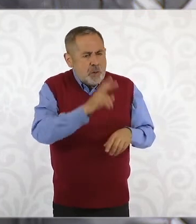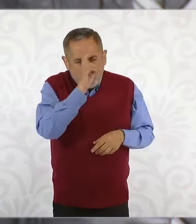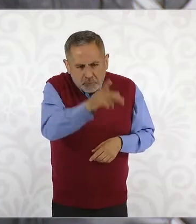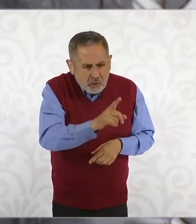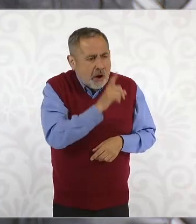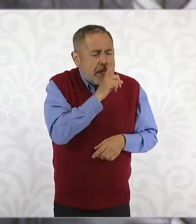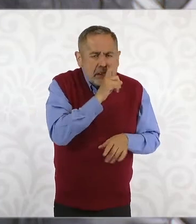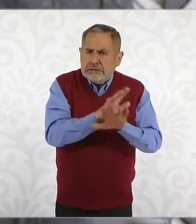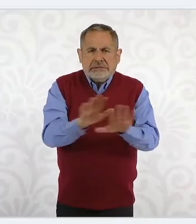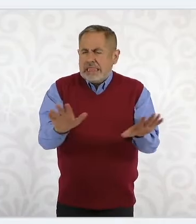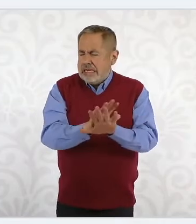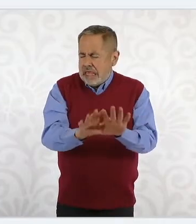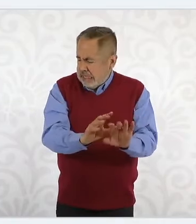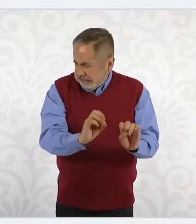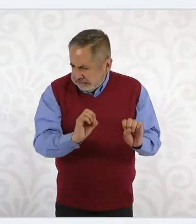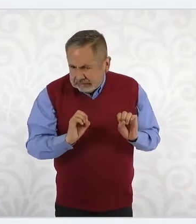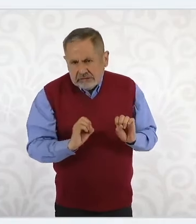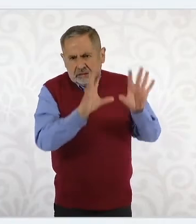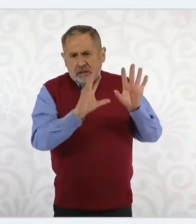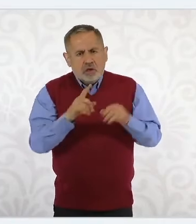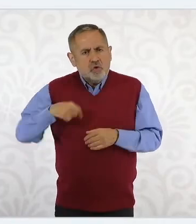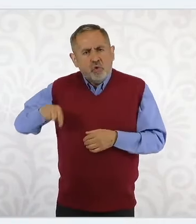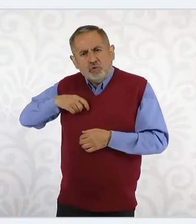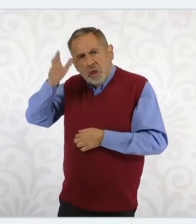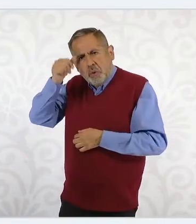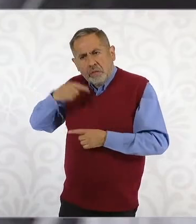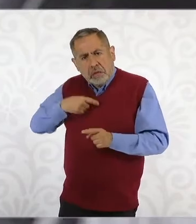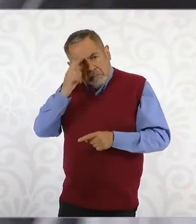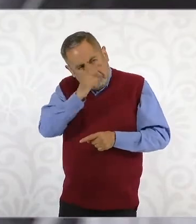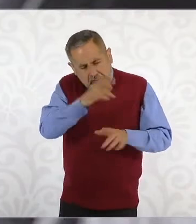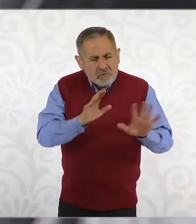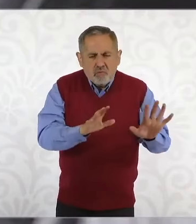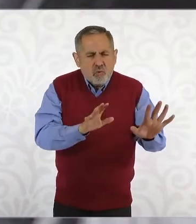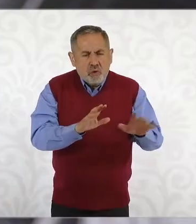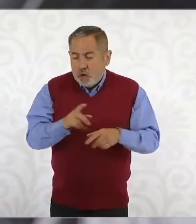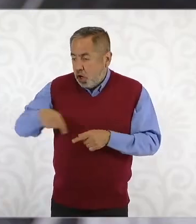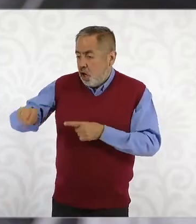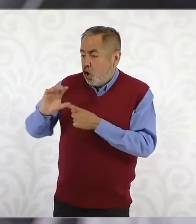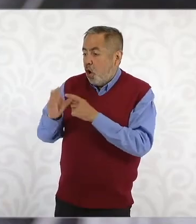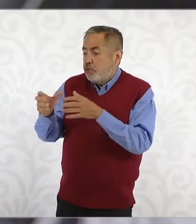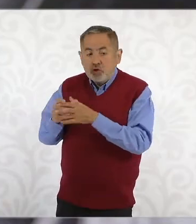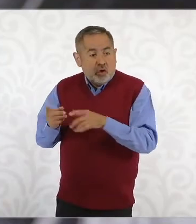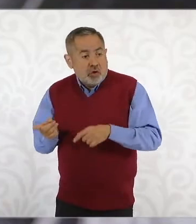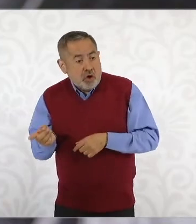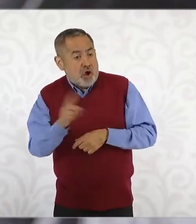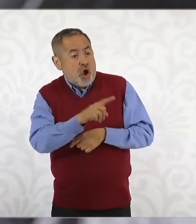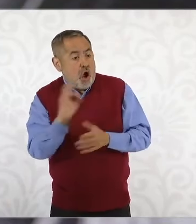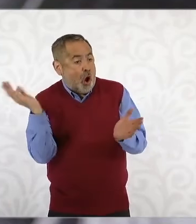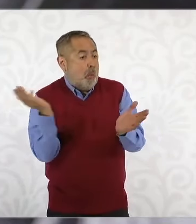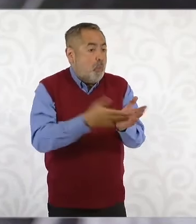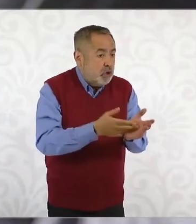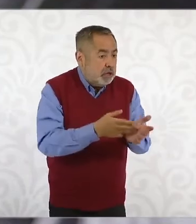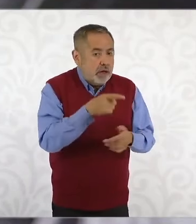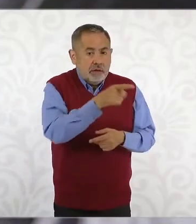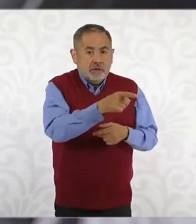censura. Entonces no estamos de acuerdo en que la comisión multe a un medio de comunicación por